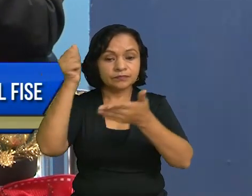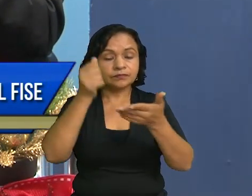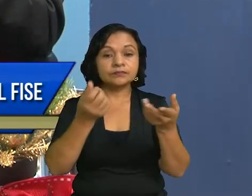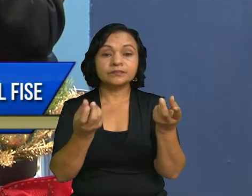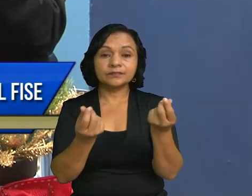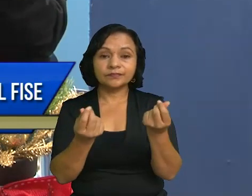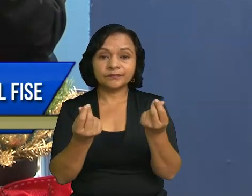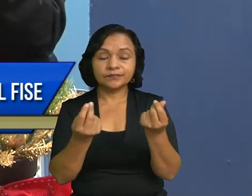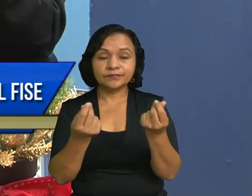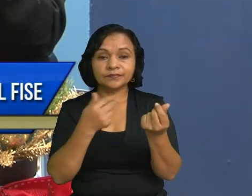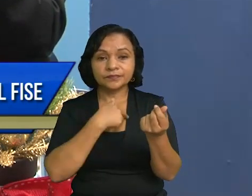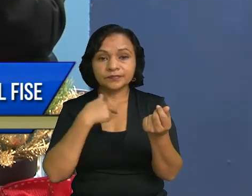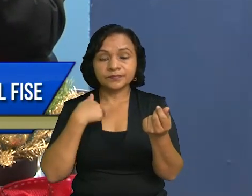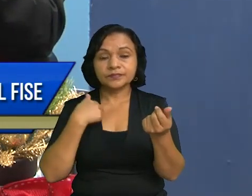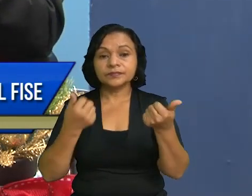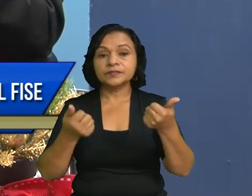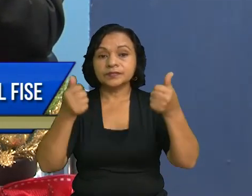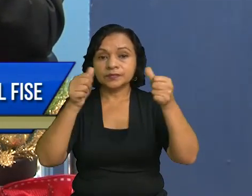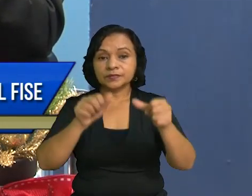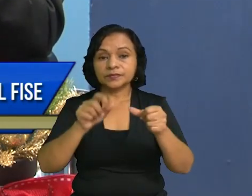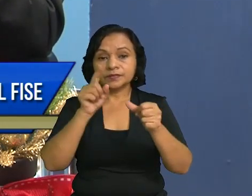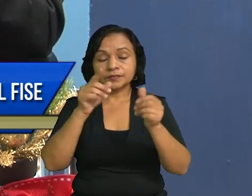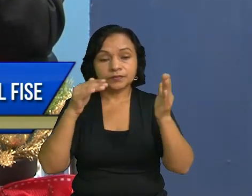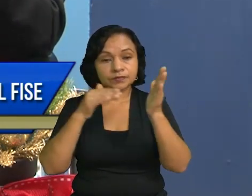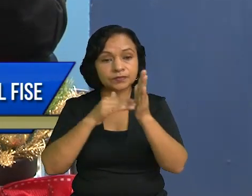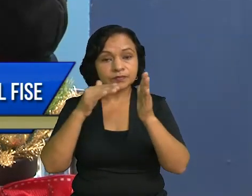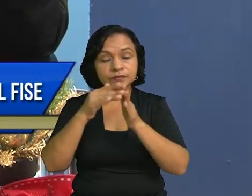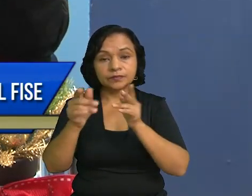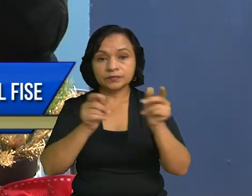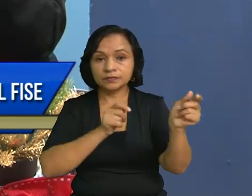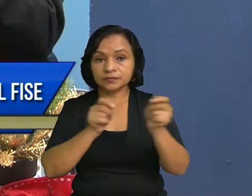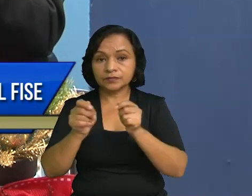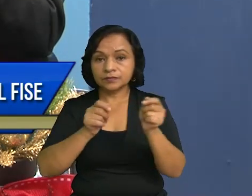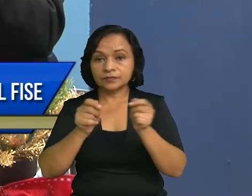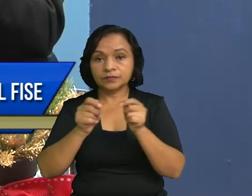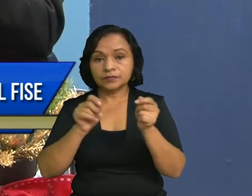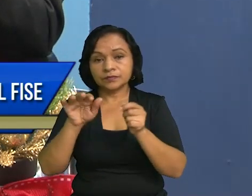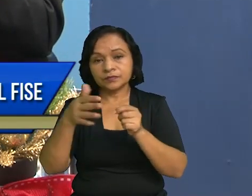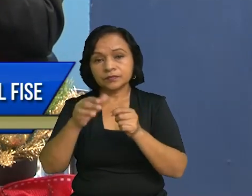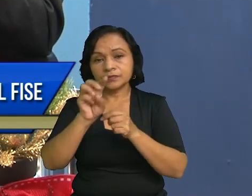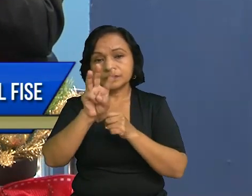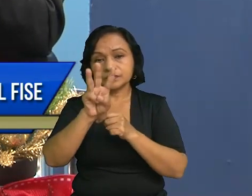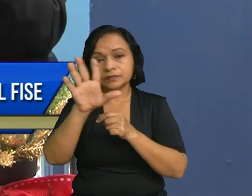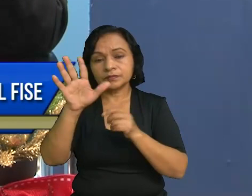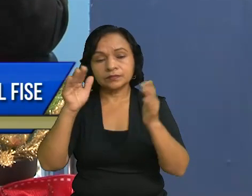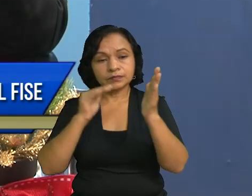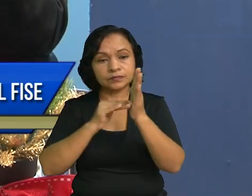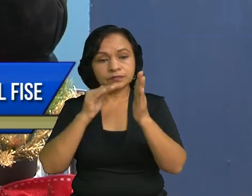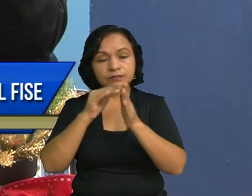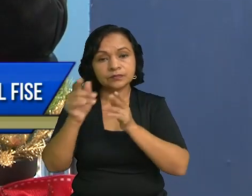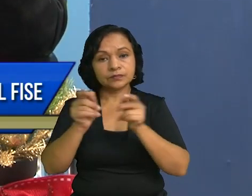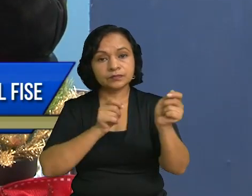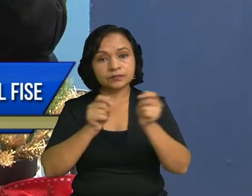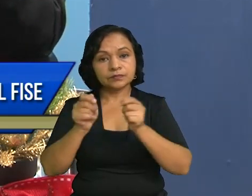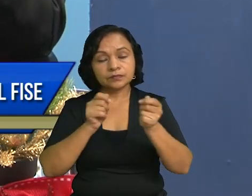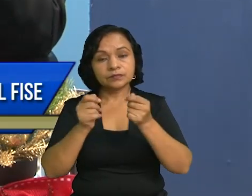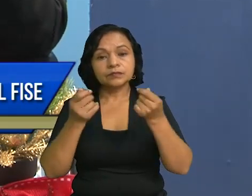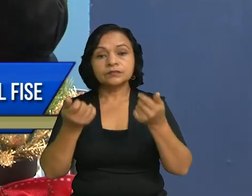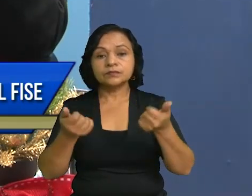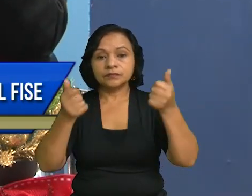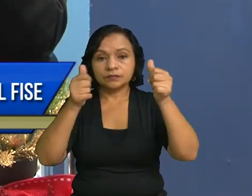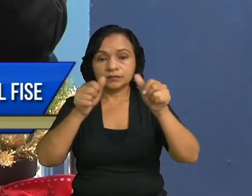que no han puesto a disposición de un millón de dólares estamos hablando de cerca de 35 millones de córdobas que vamos a tener la disposición